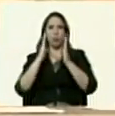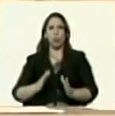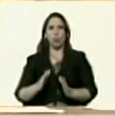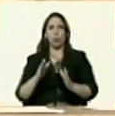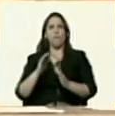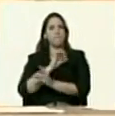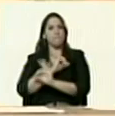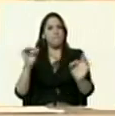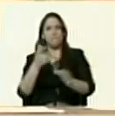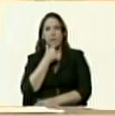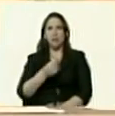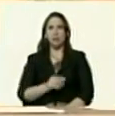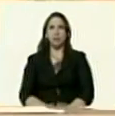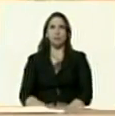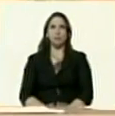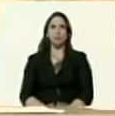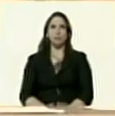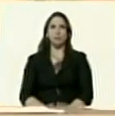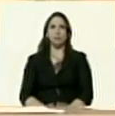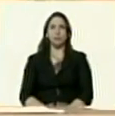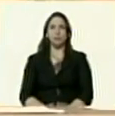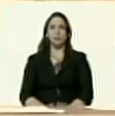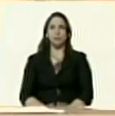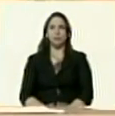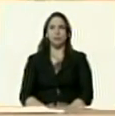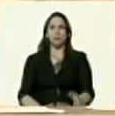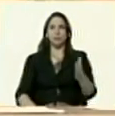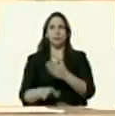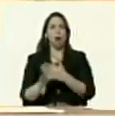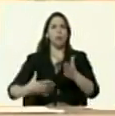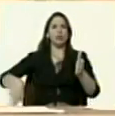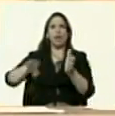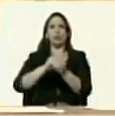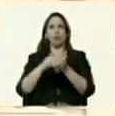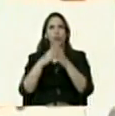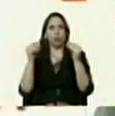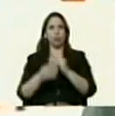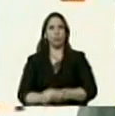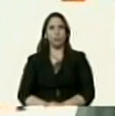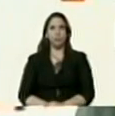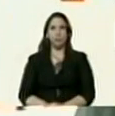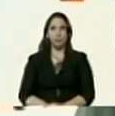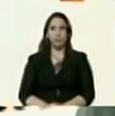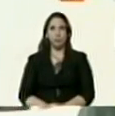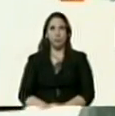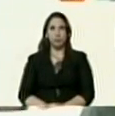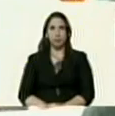de sencillo, pues. Vamos a traérnoslos a todos.